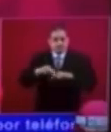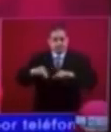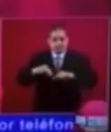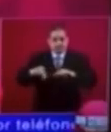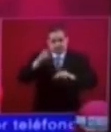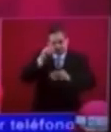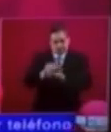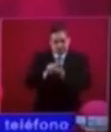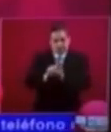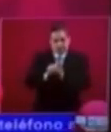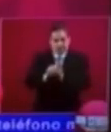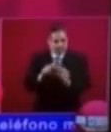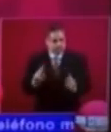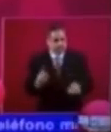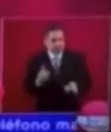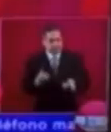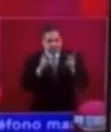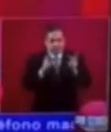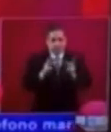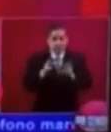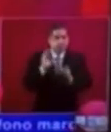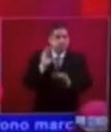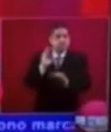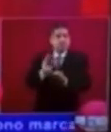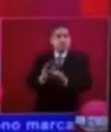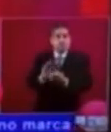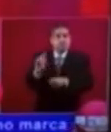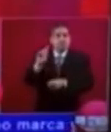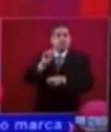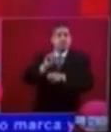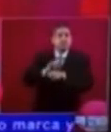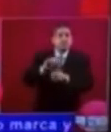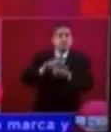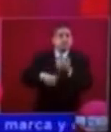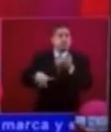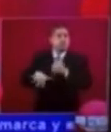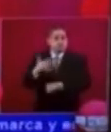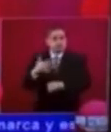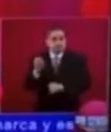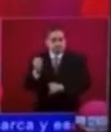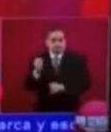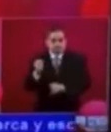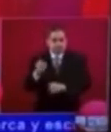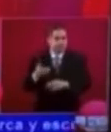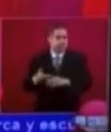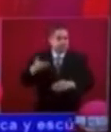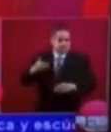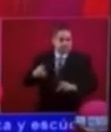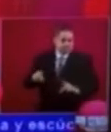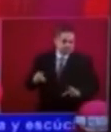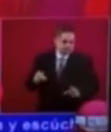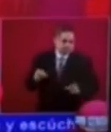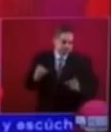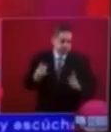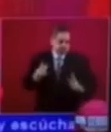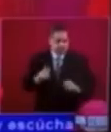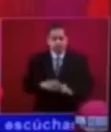Ojalá que esto que ustedes están publicando ayude en algún momento a